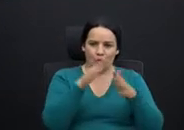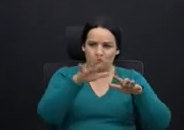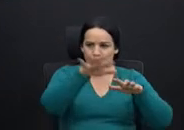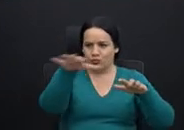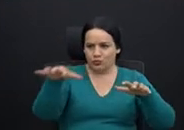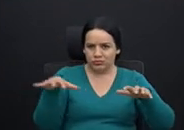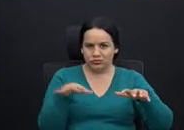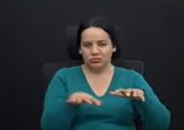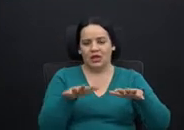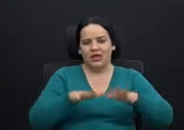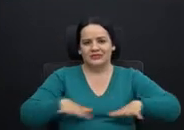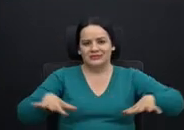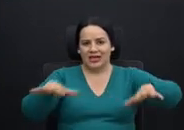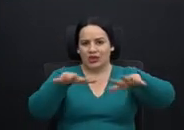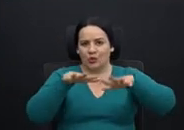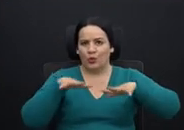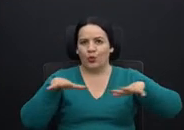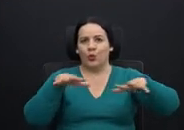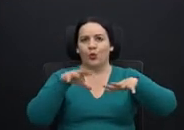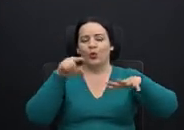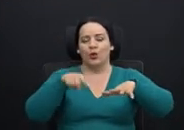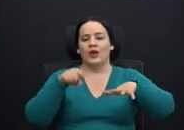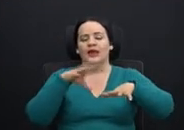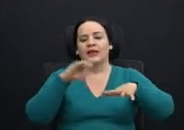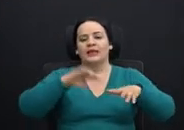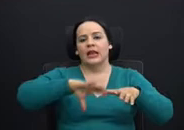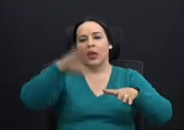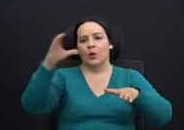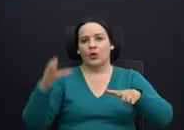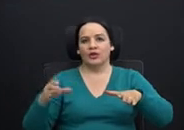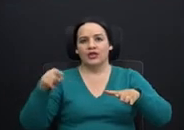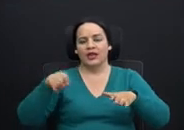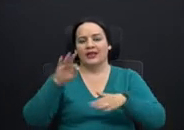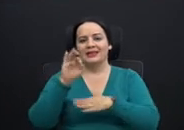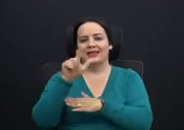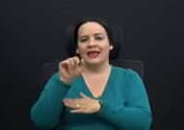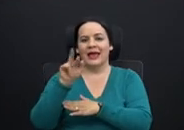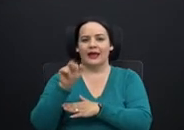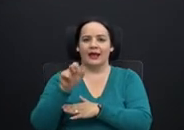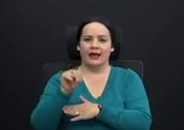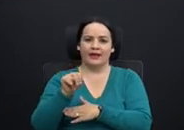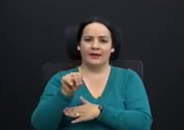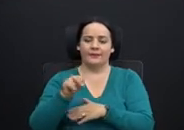todo este sector de la cordillera de Tilarán.